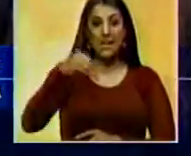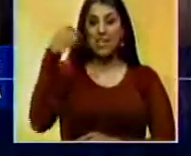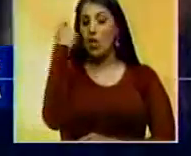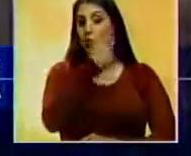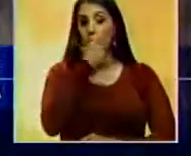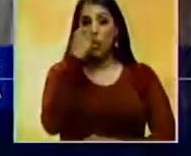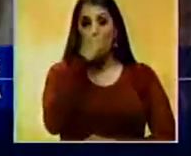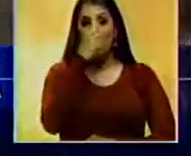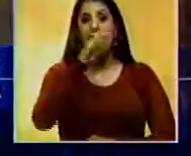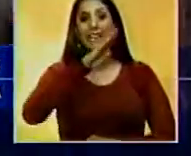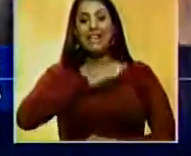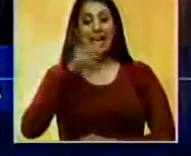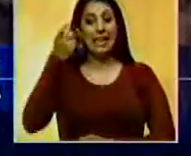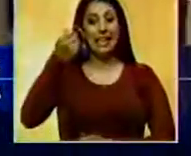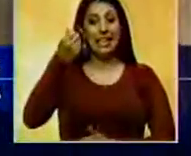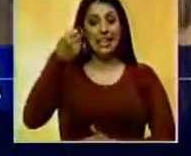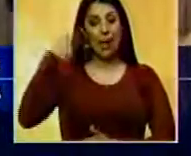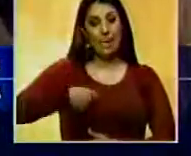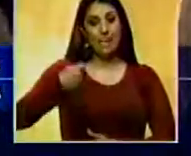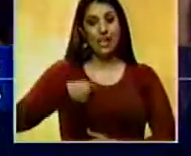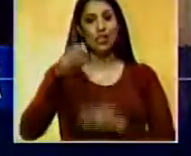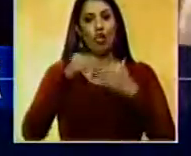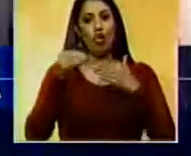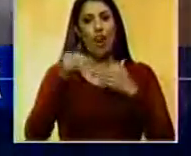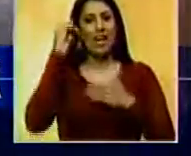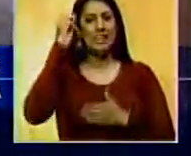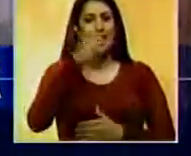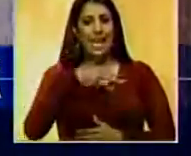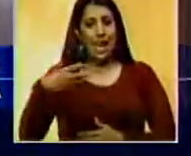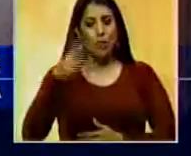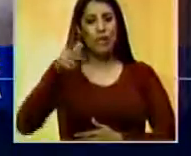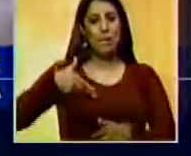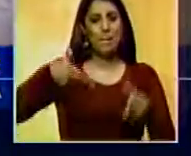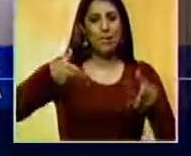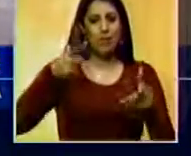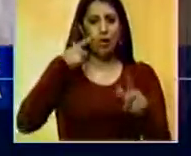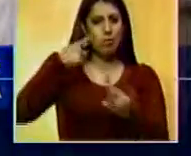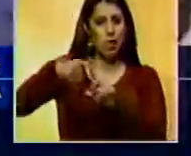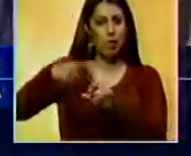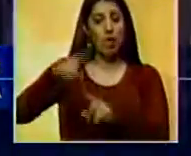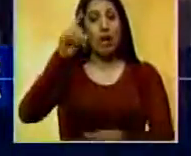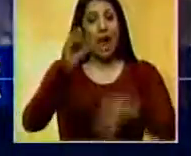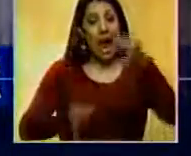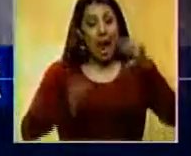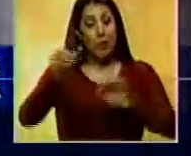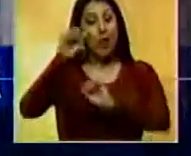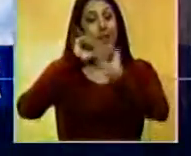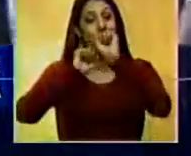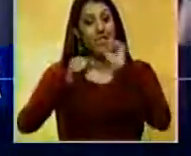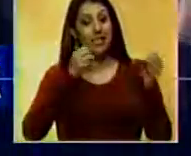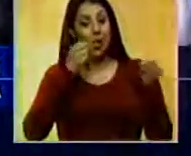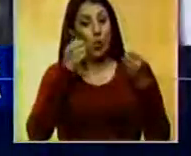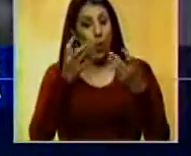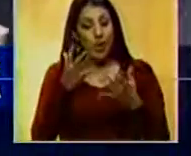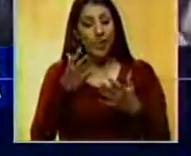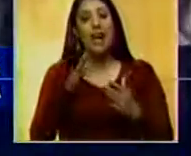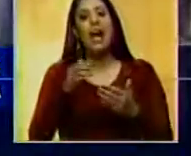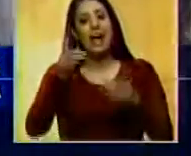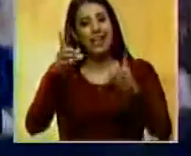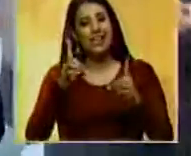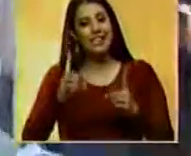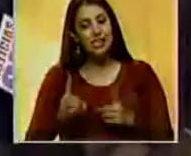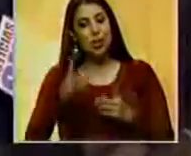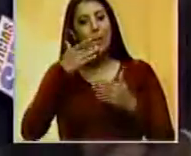se encontró dinero en pesos dólares euros y armas de fuego los abogados de la defensa dijeron que apelarán la decisión